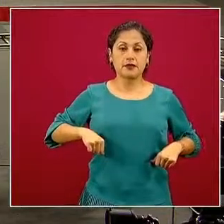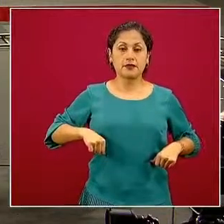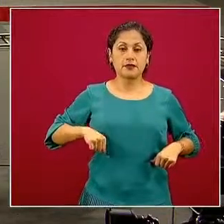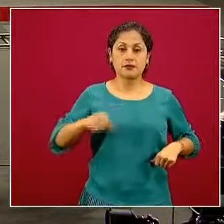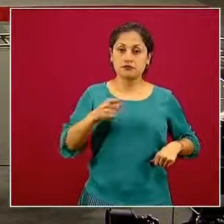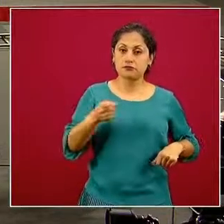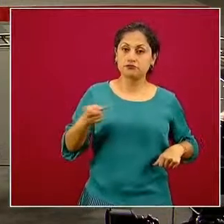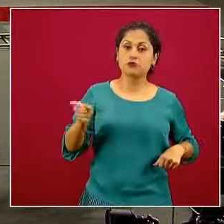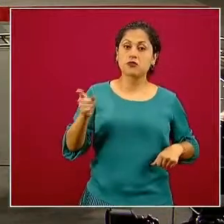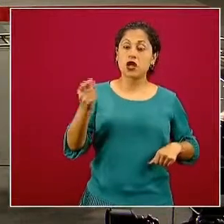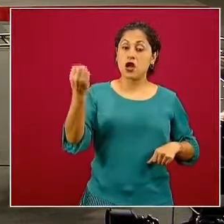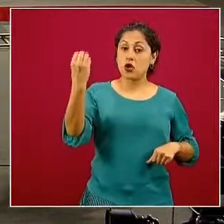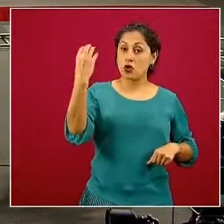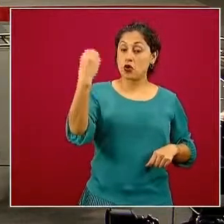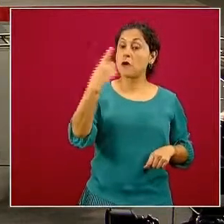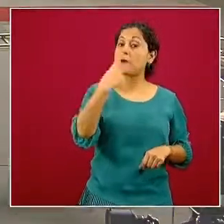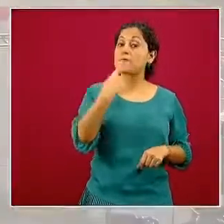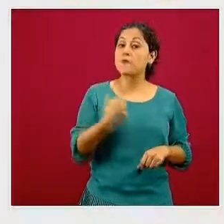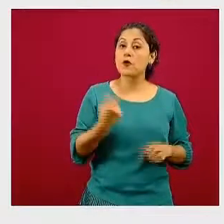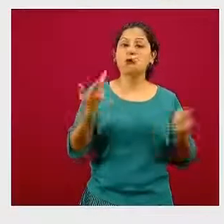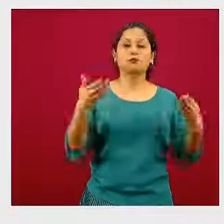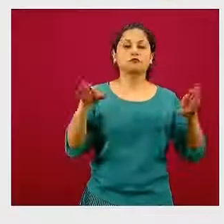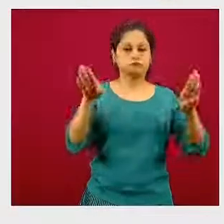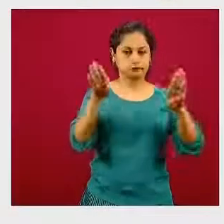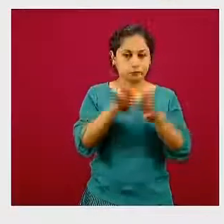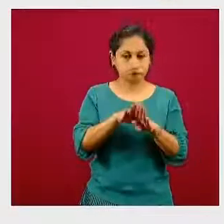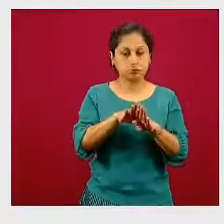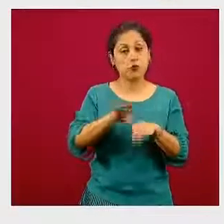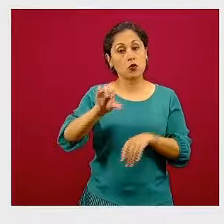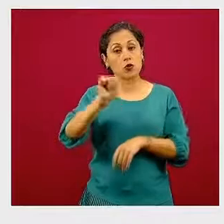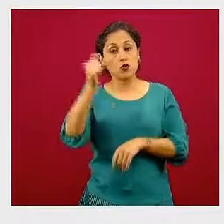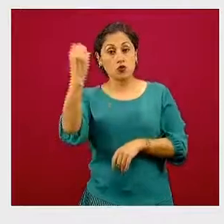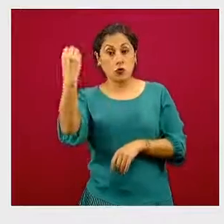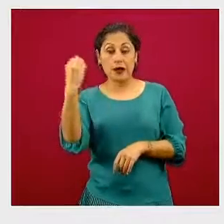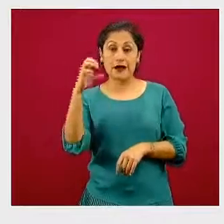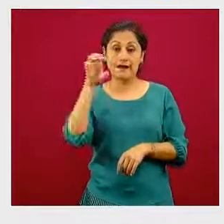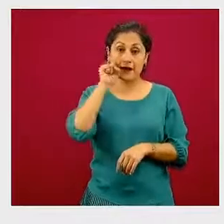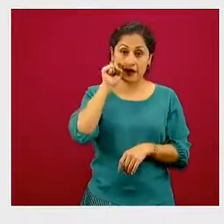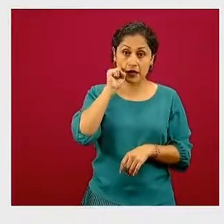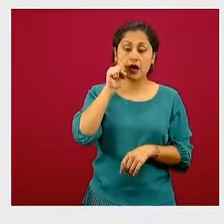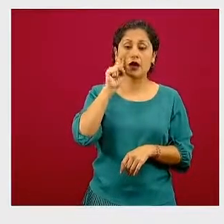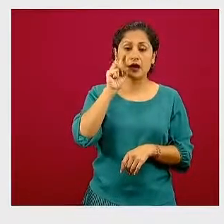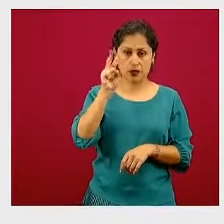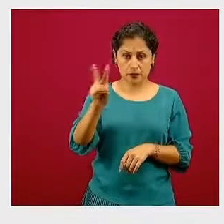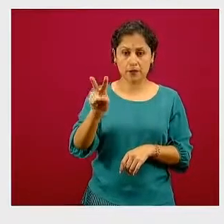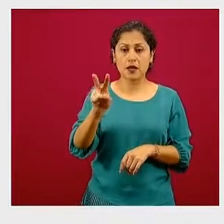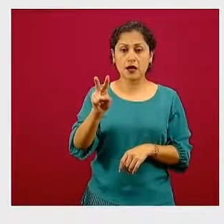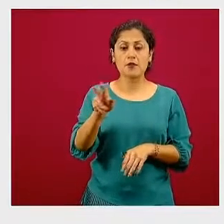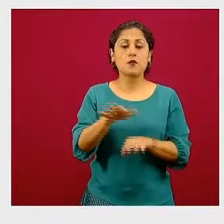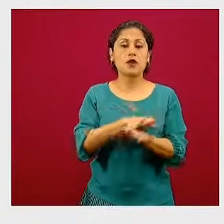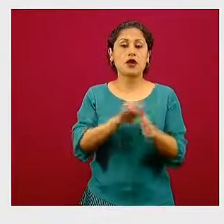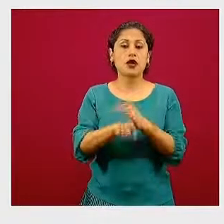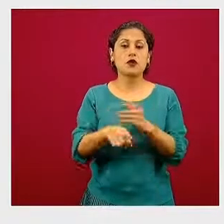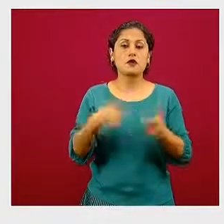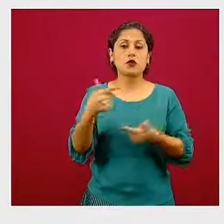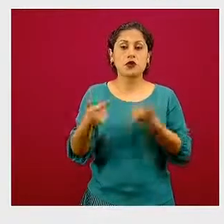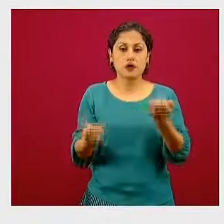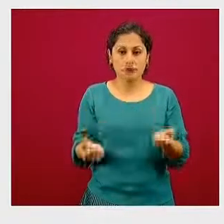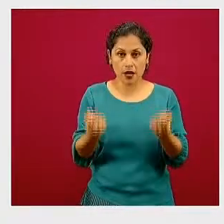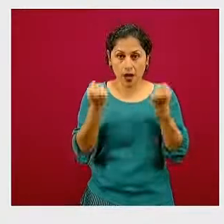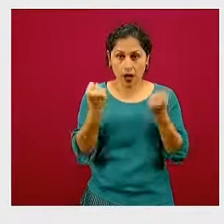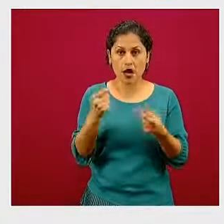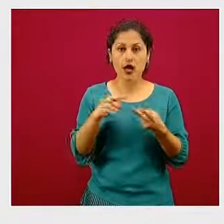de riesgo máximo, que es el rojo, y solo en el naranja podemos ver, en el caso de gimnasios, spas